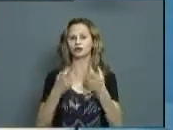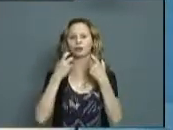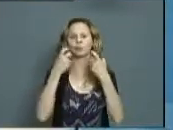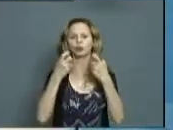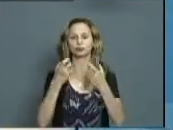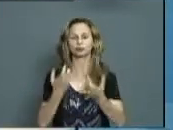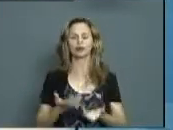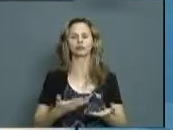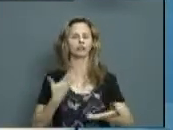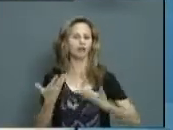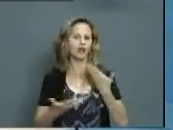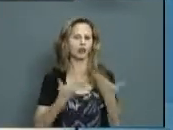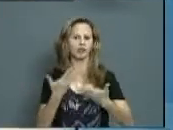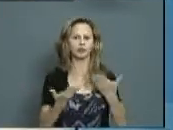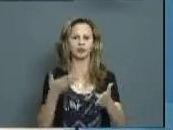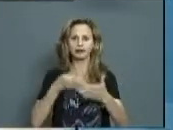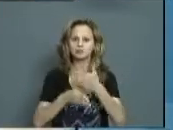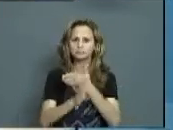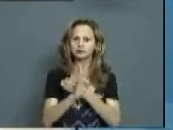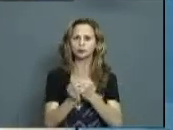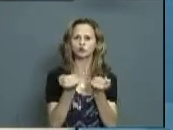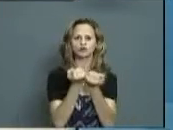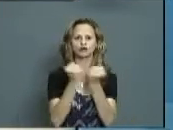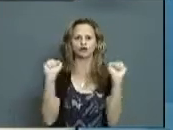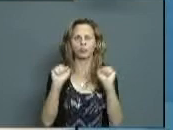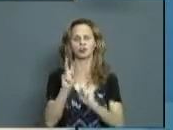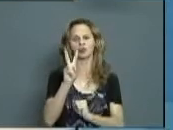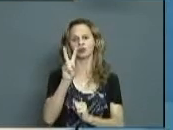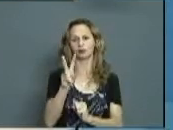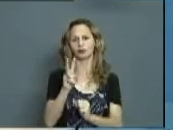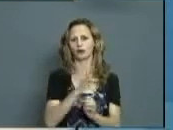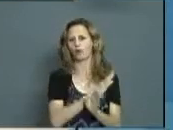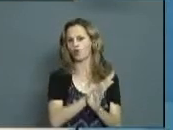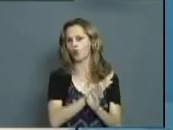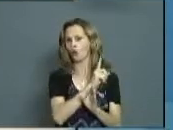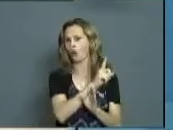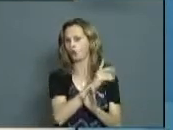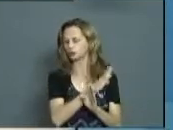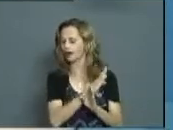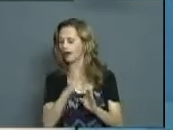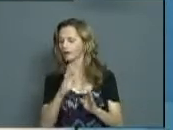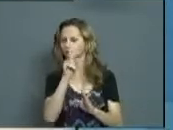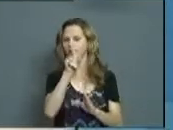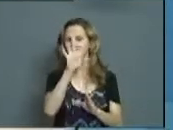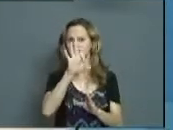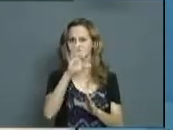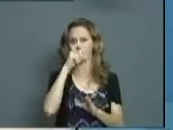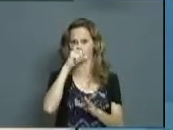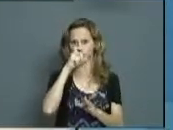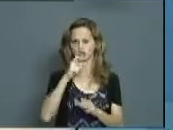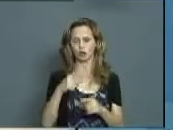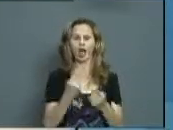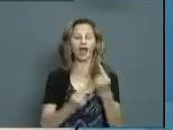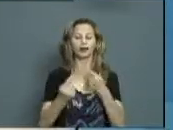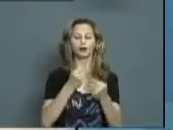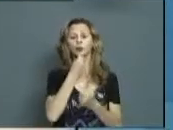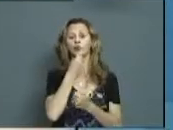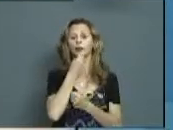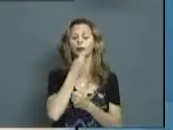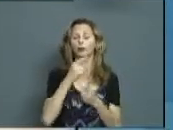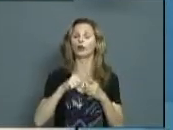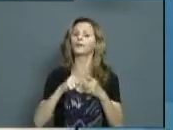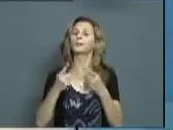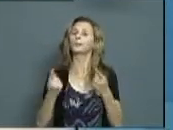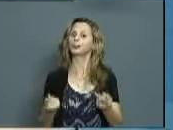entrada de este grupo de vacunas Soberana 02 para este grupo de año comprendido entre 11 y 18 años. Hay algunas inquietudes porque se siguen